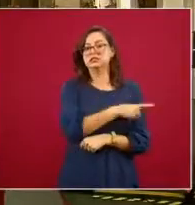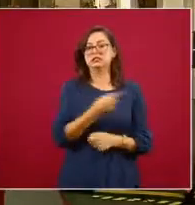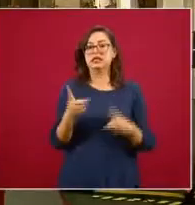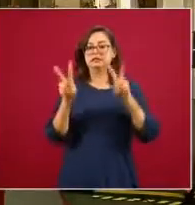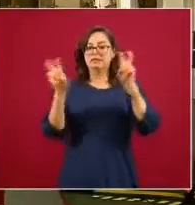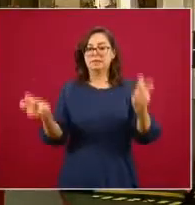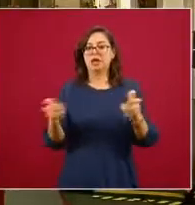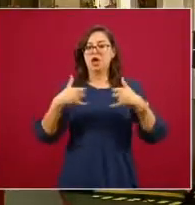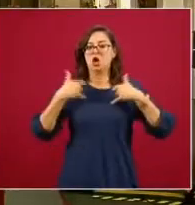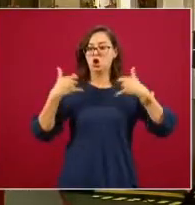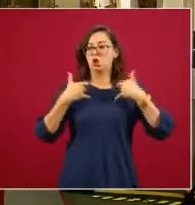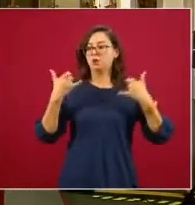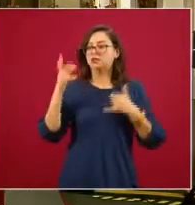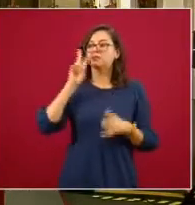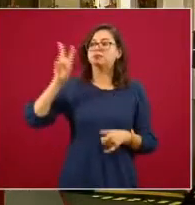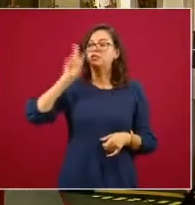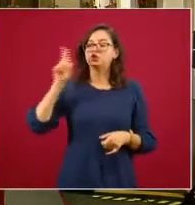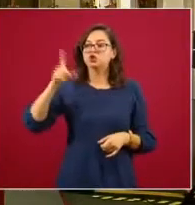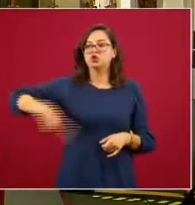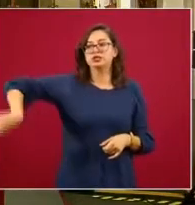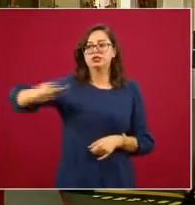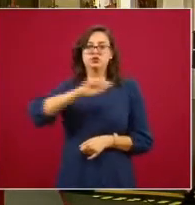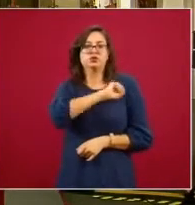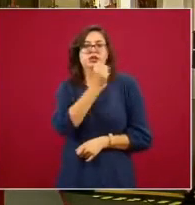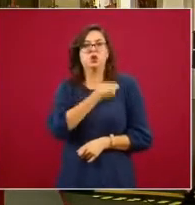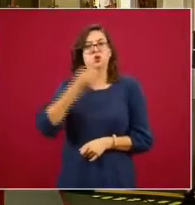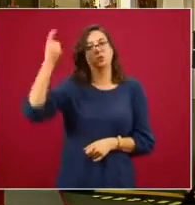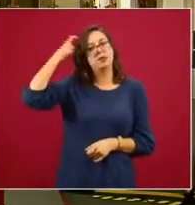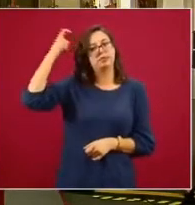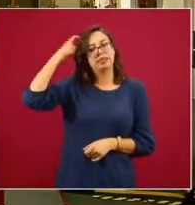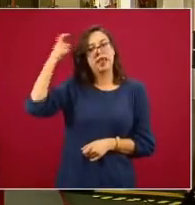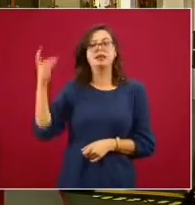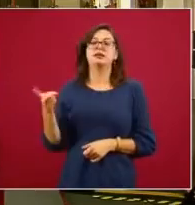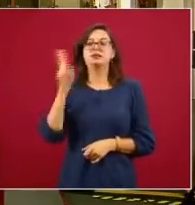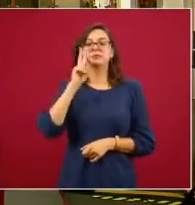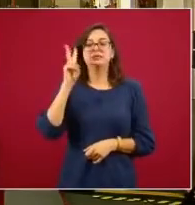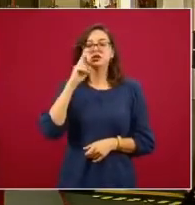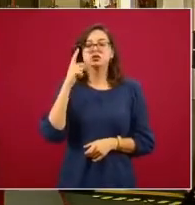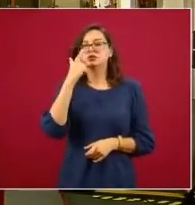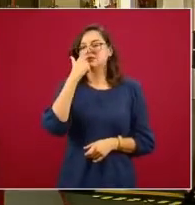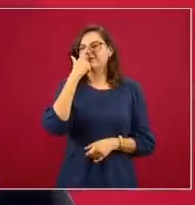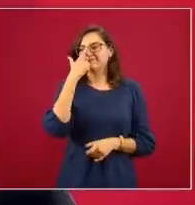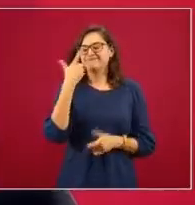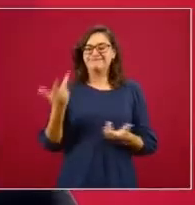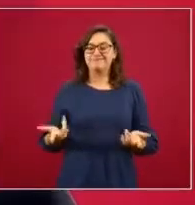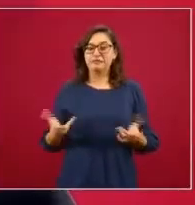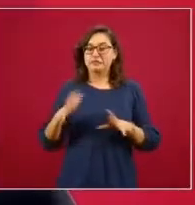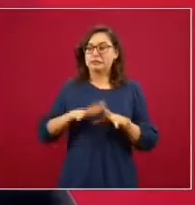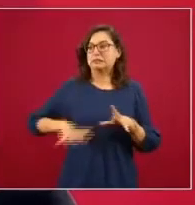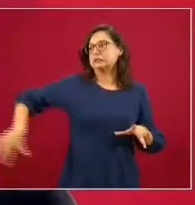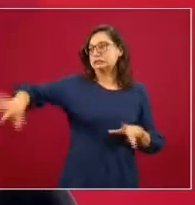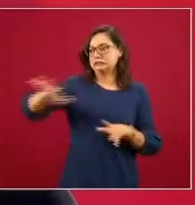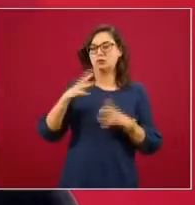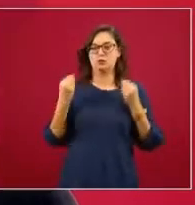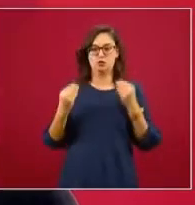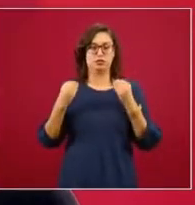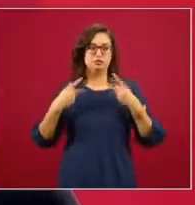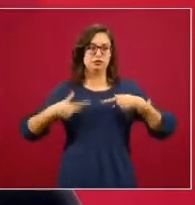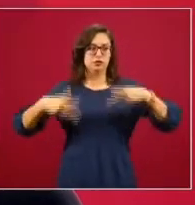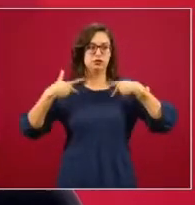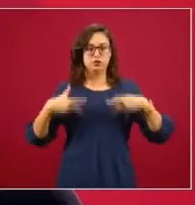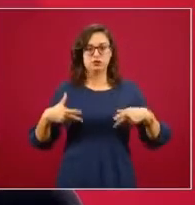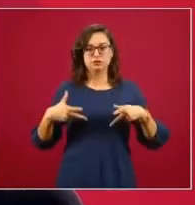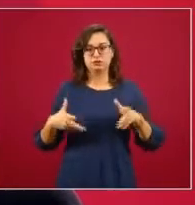salud mental y las adicciones en todo un amplio segmento de la población que son